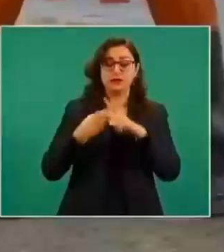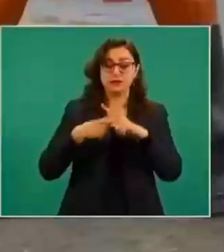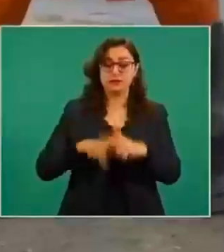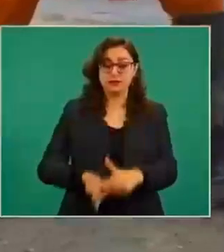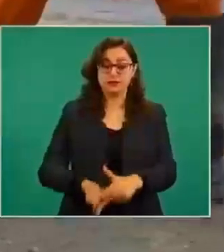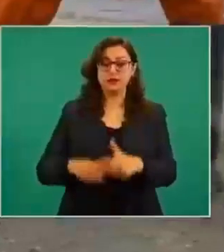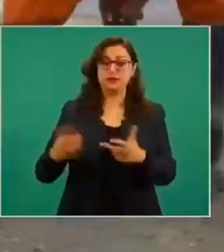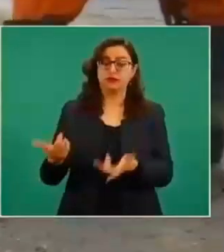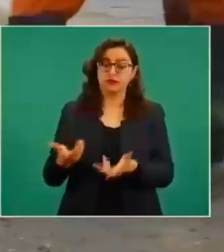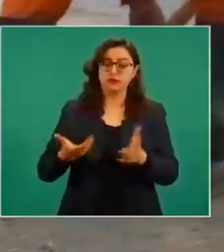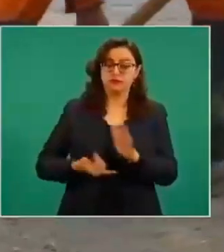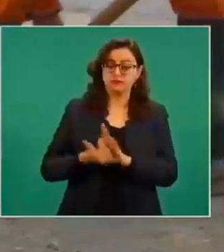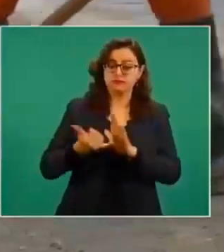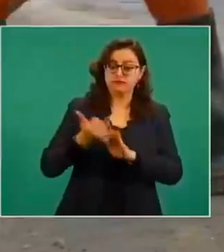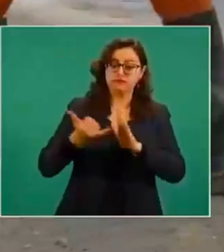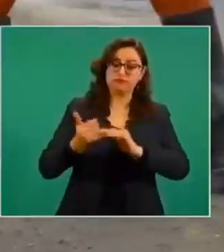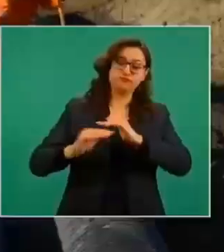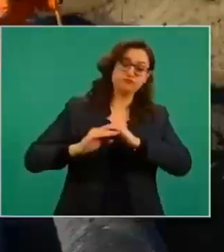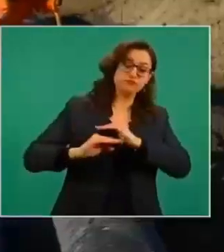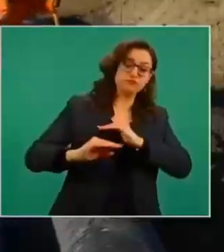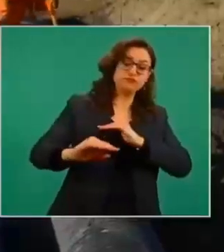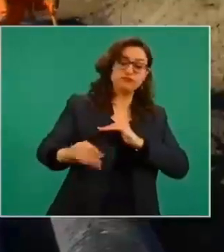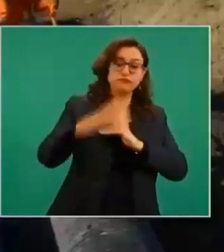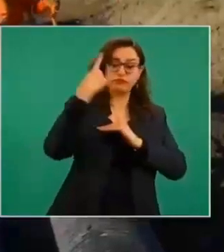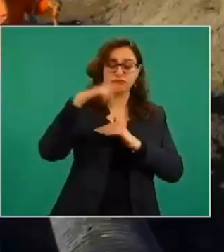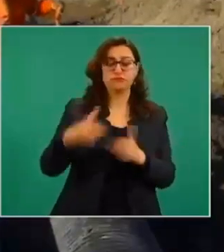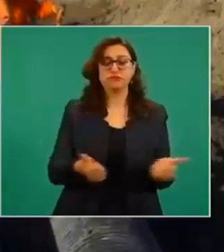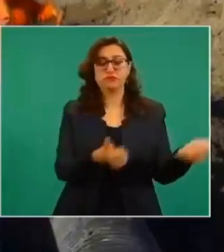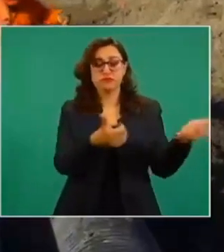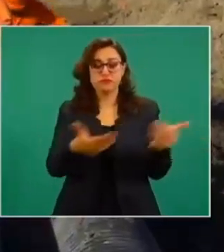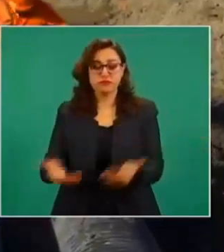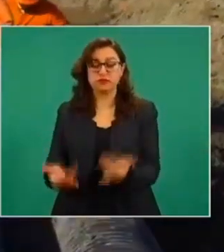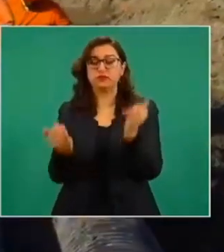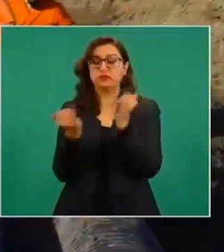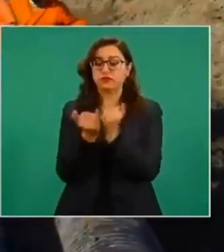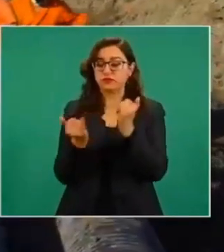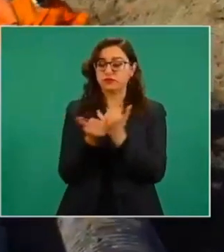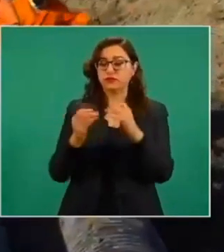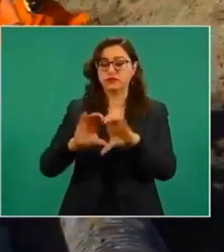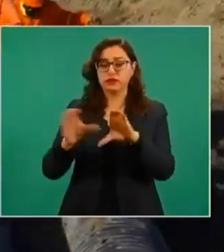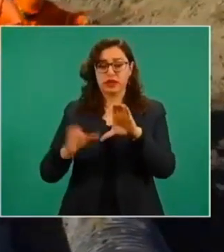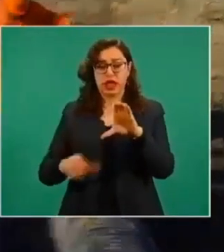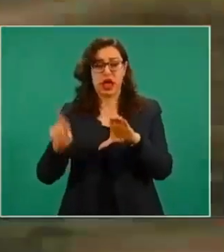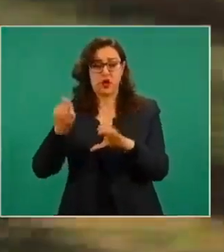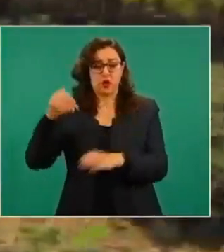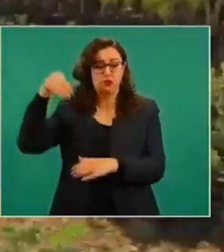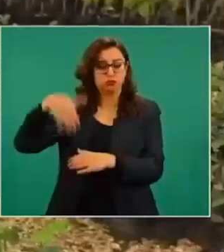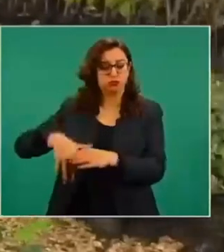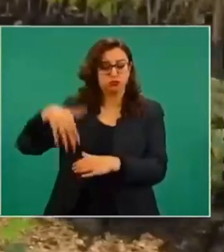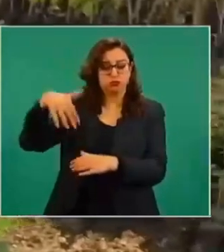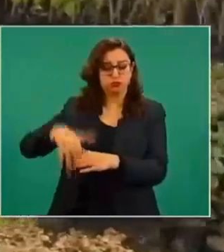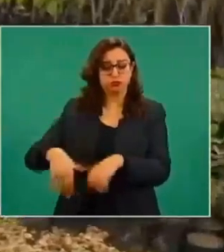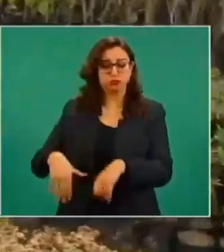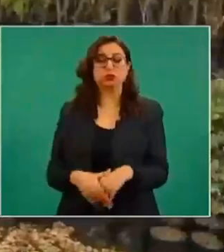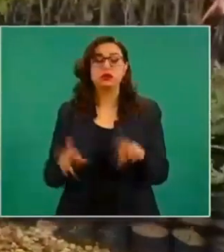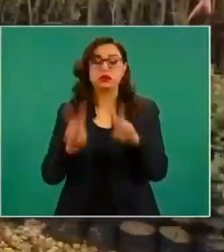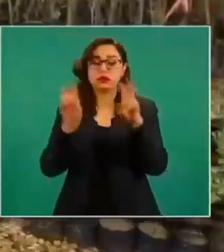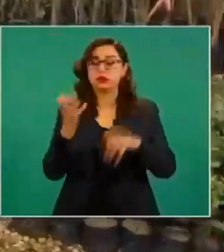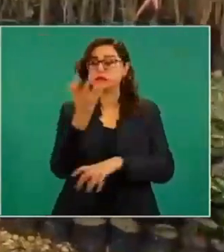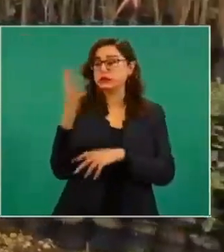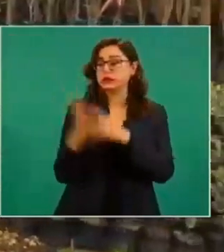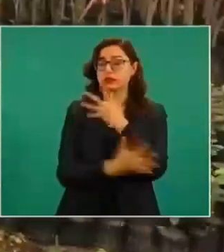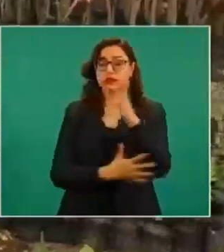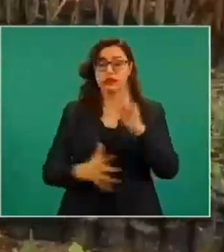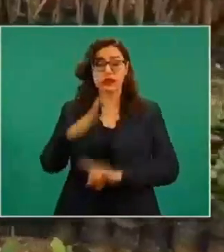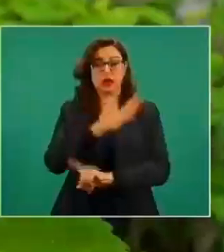trabajos externos al predio de la refinería, así como drenajes y barda perimetrales del predio 1. En materia de sustentabilidad, continúa